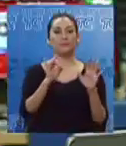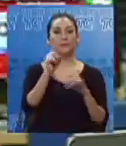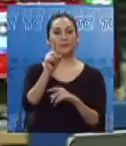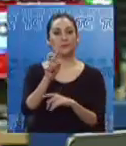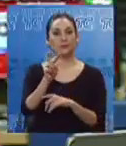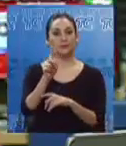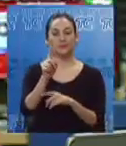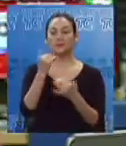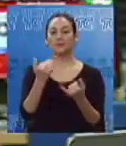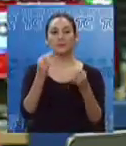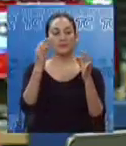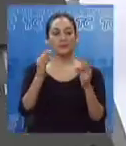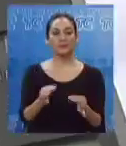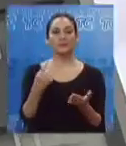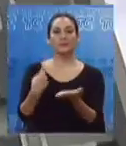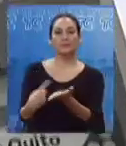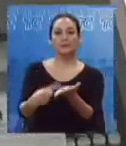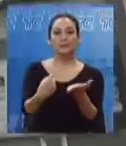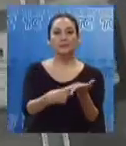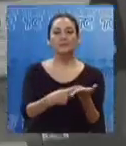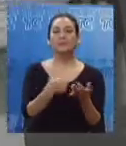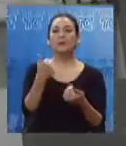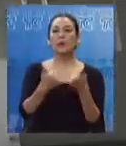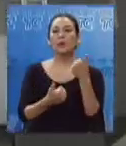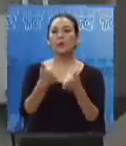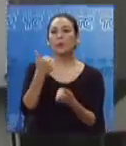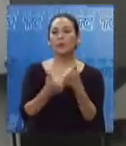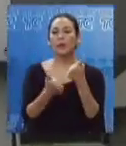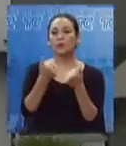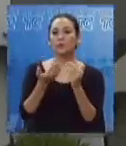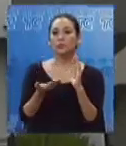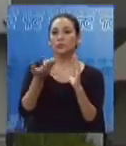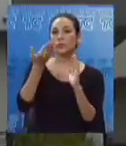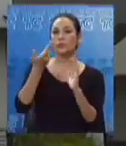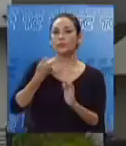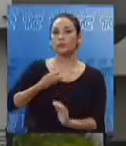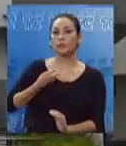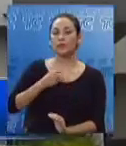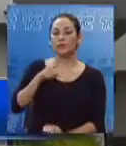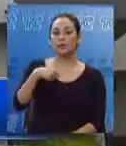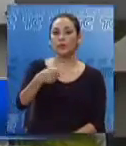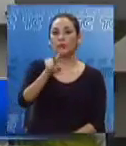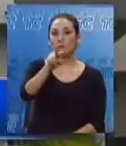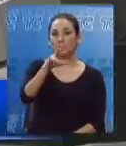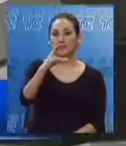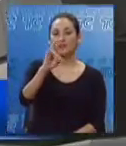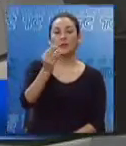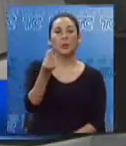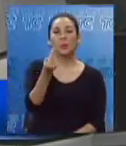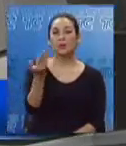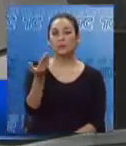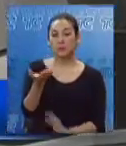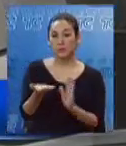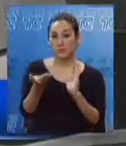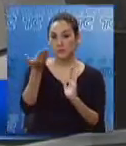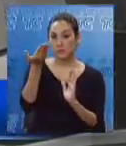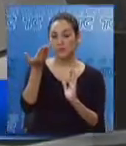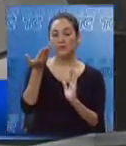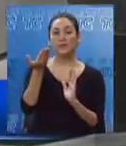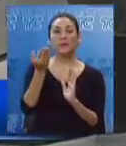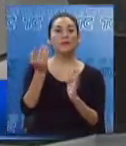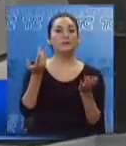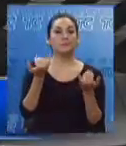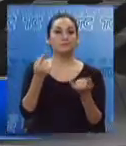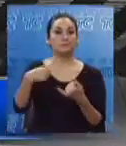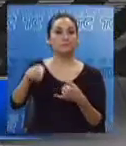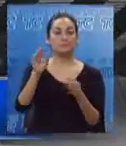Arrancaron oficialmente las reuniones para definir cuál será el incremento del salario básico unificado para el próximo año. El encuentro se desarrolló a